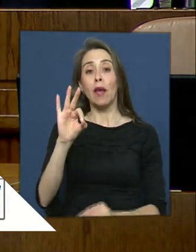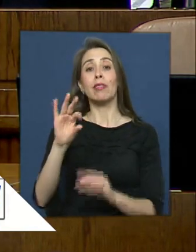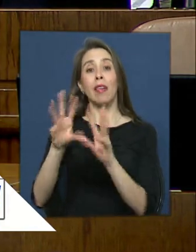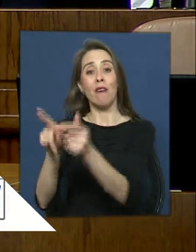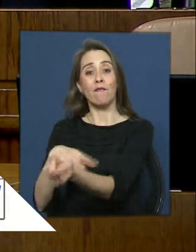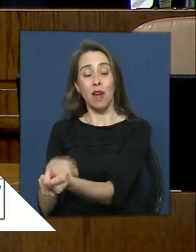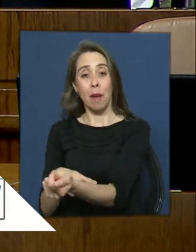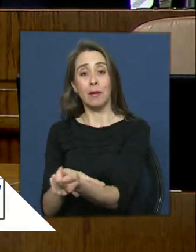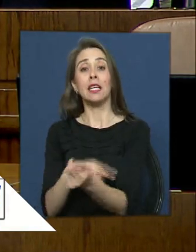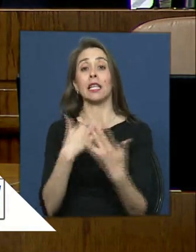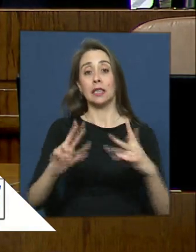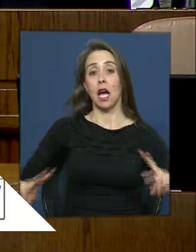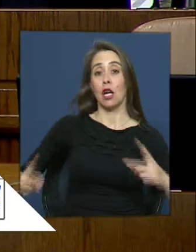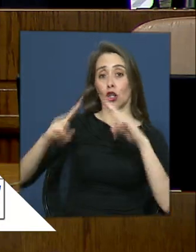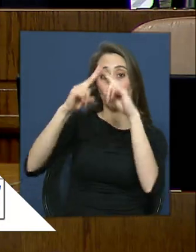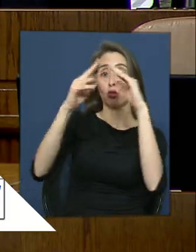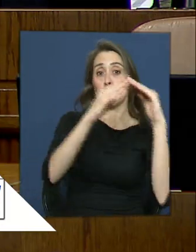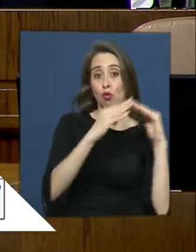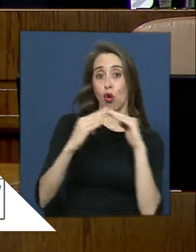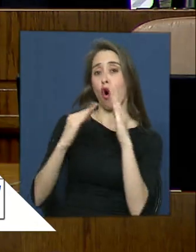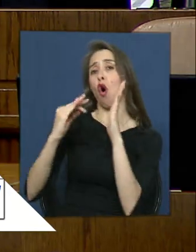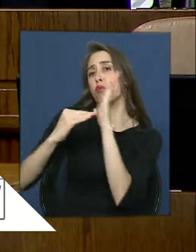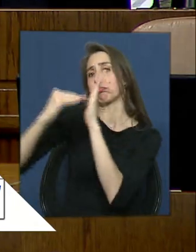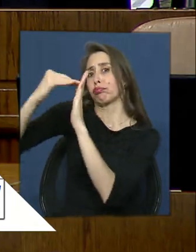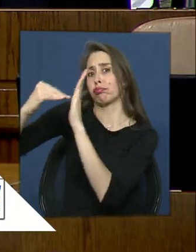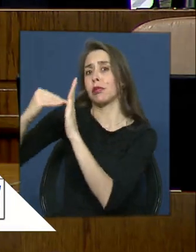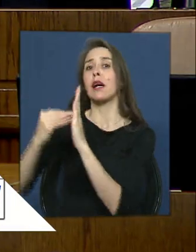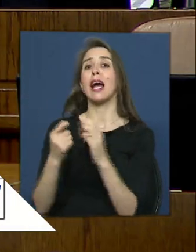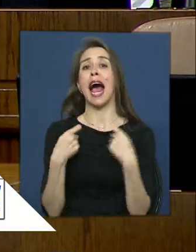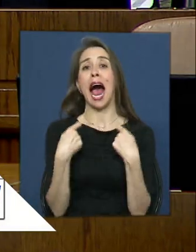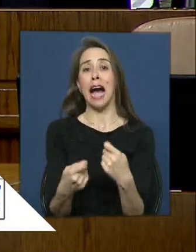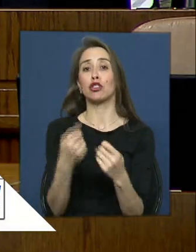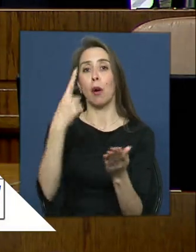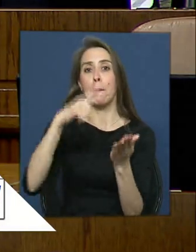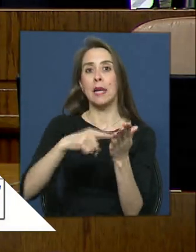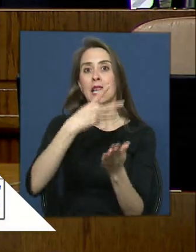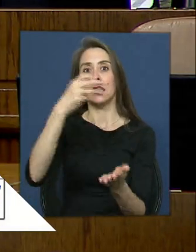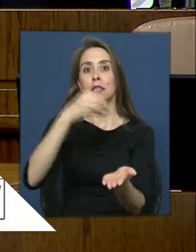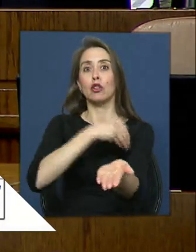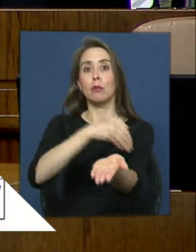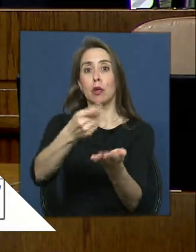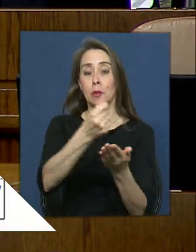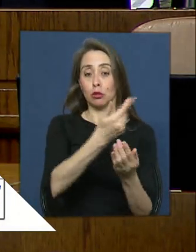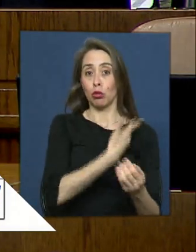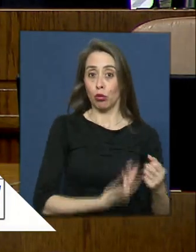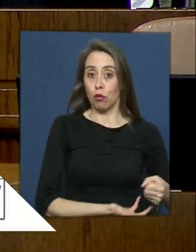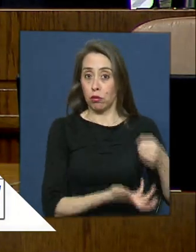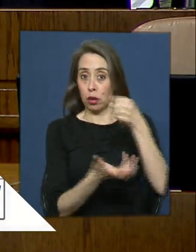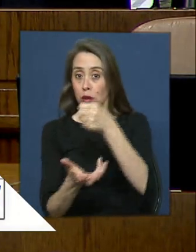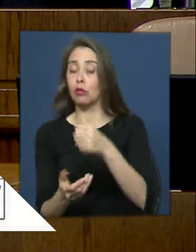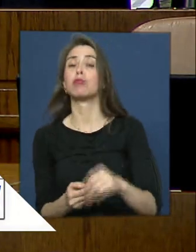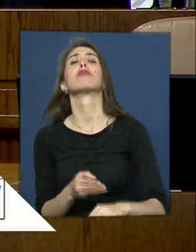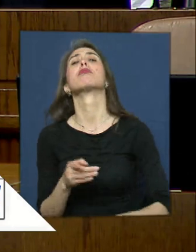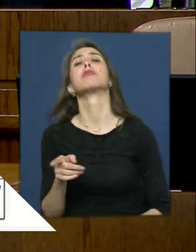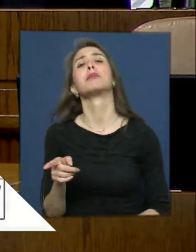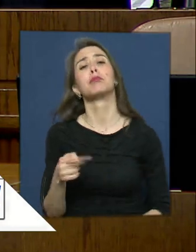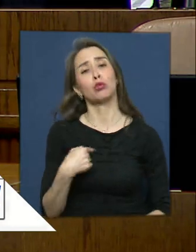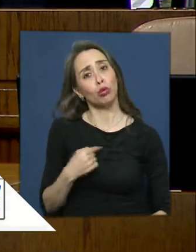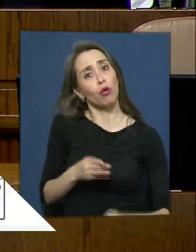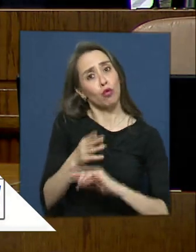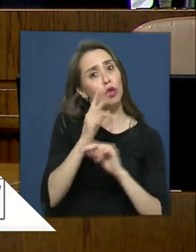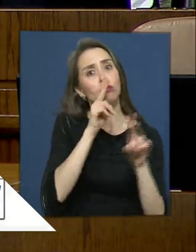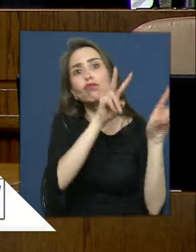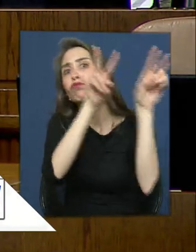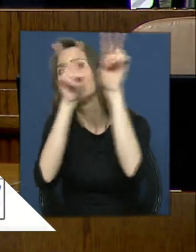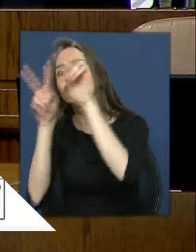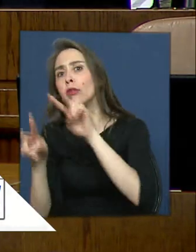costo que supera los 1.300 millones de pesos. A raíz de esta situación y en una visita inspectiva que realicé en el